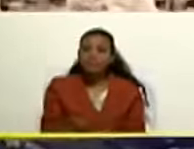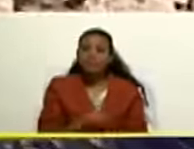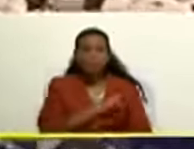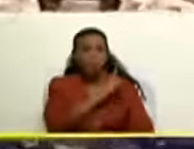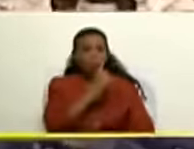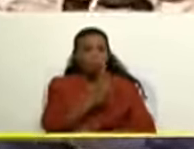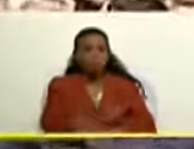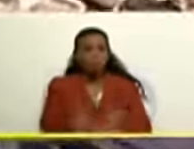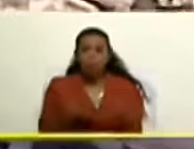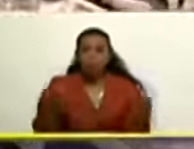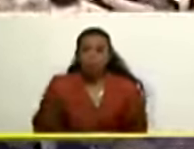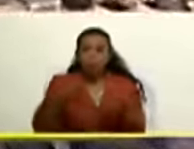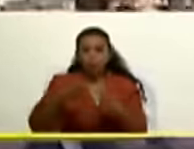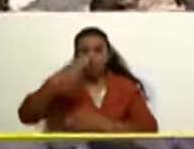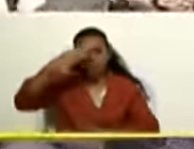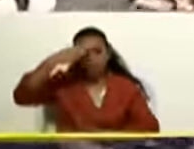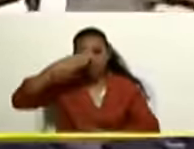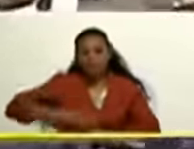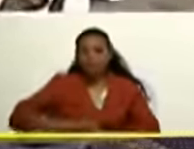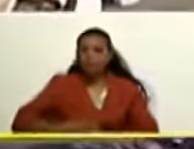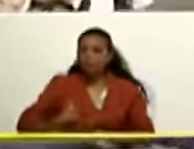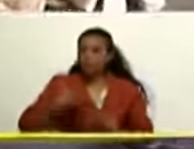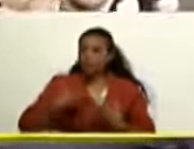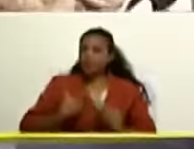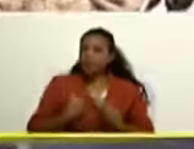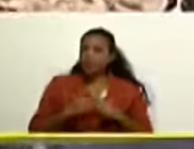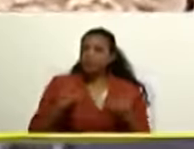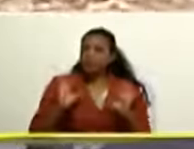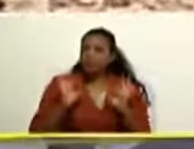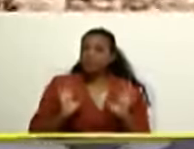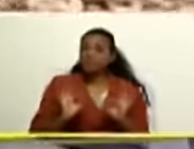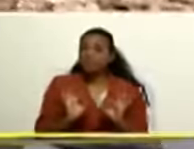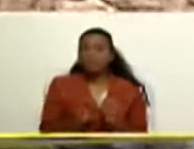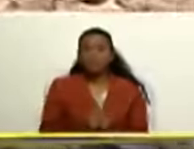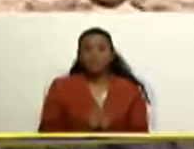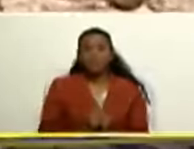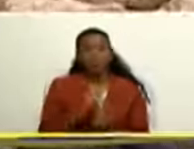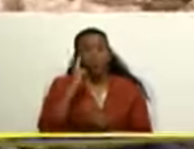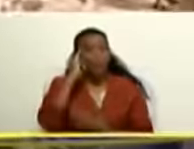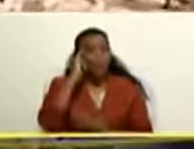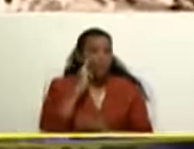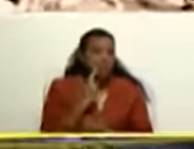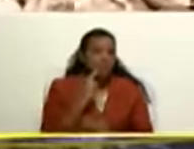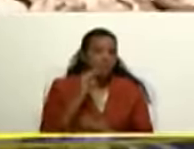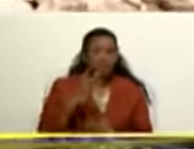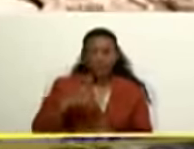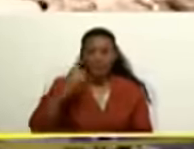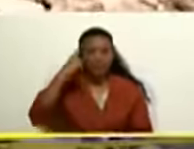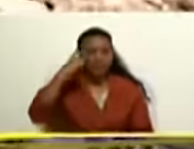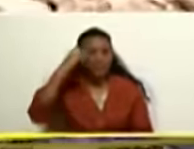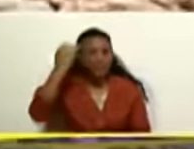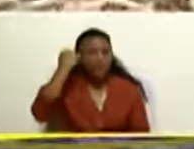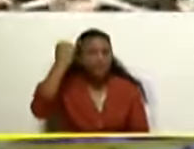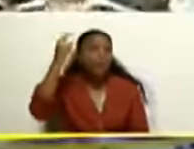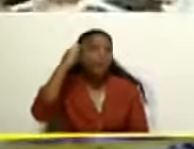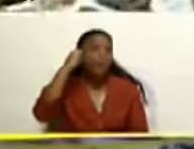Fuerza Armada Nacional Bolivariana, libertaria, bolivariana como nunca.